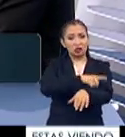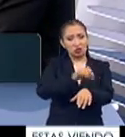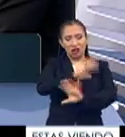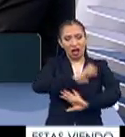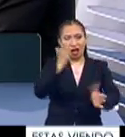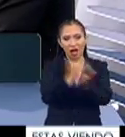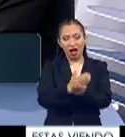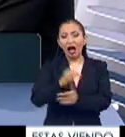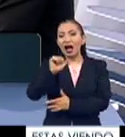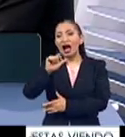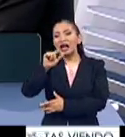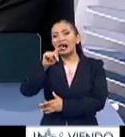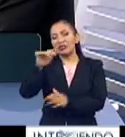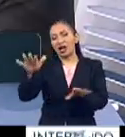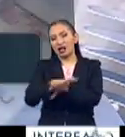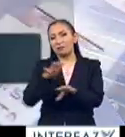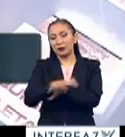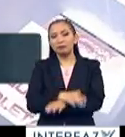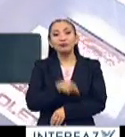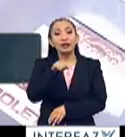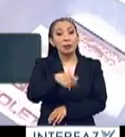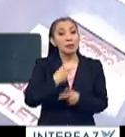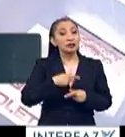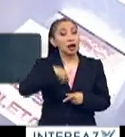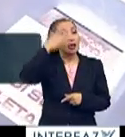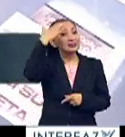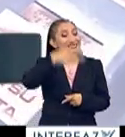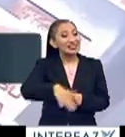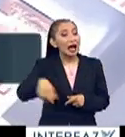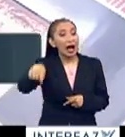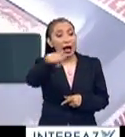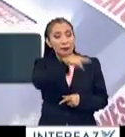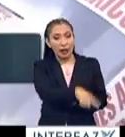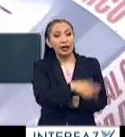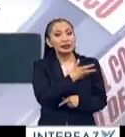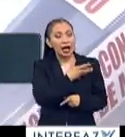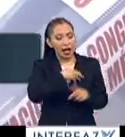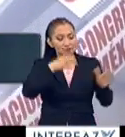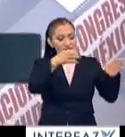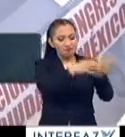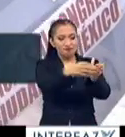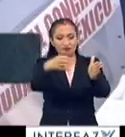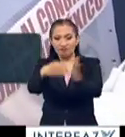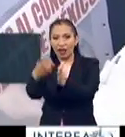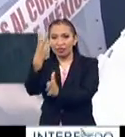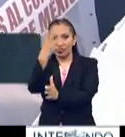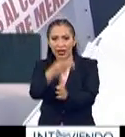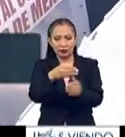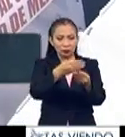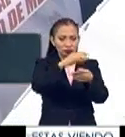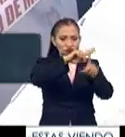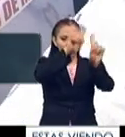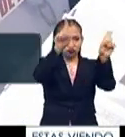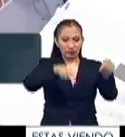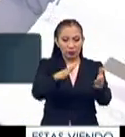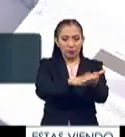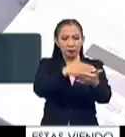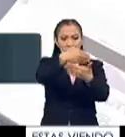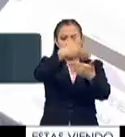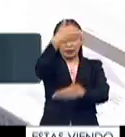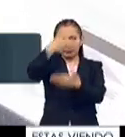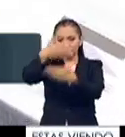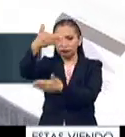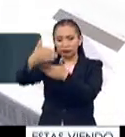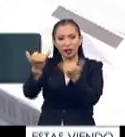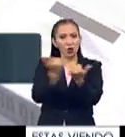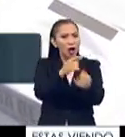mira, lo importante de esto es que la ciudadanía sepa que, bueno, pues va a tener estas diferentes boletas electorales, que si te fijas